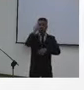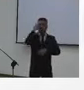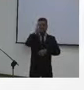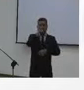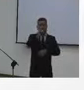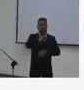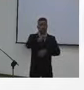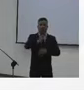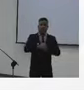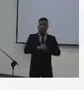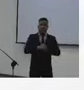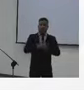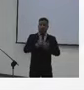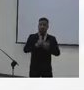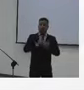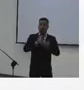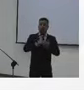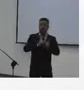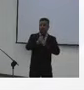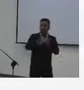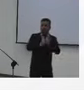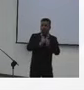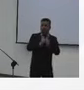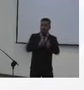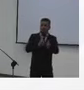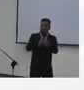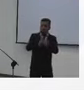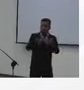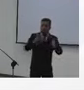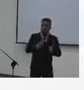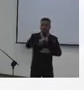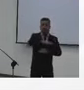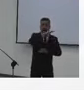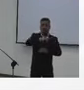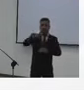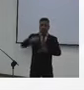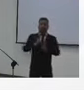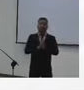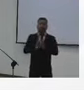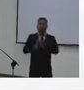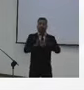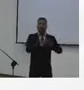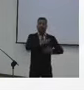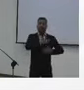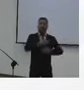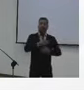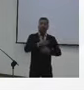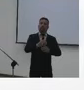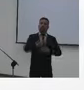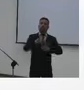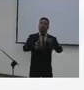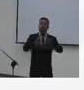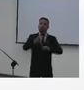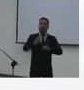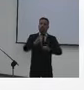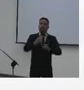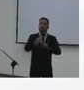usted será de la misma manera, proyectando el deporte en todo Antioquia. Saludar al secretario de Deporte